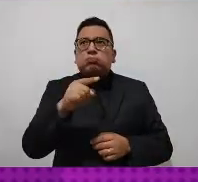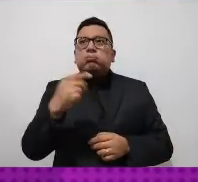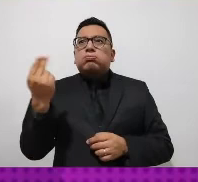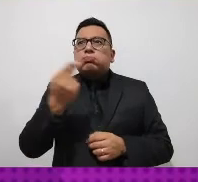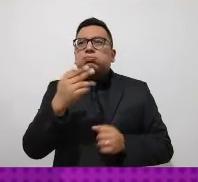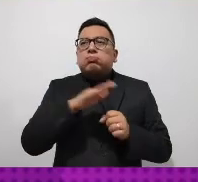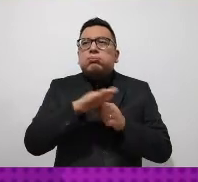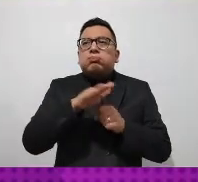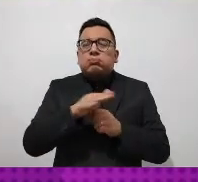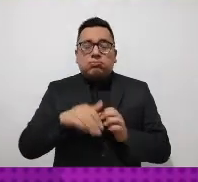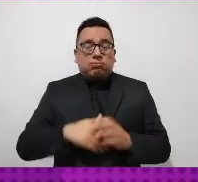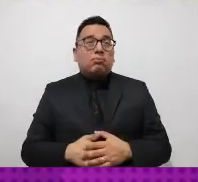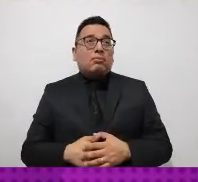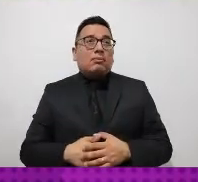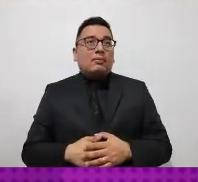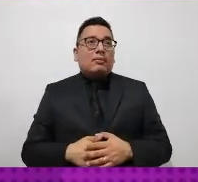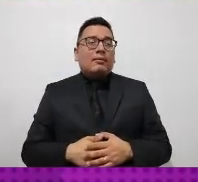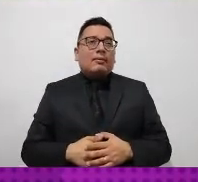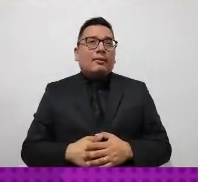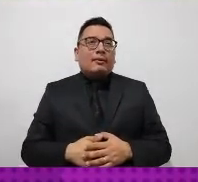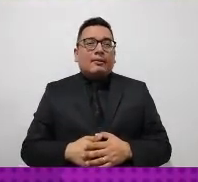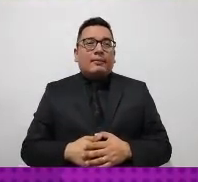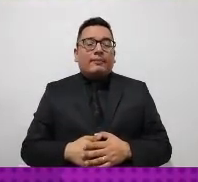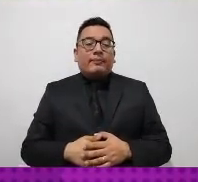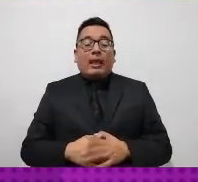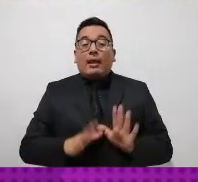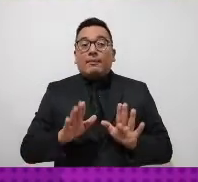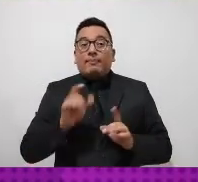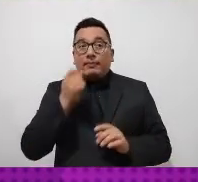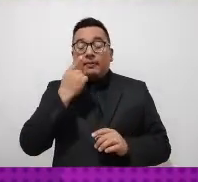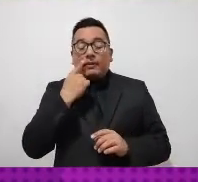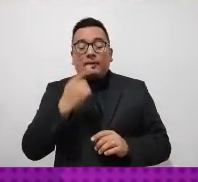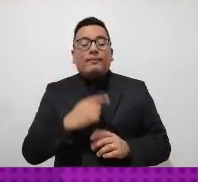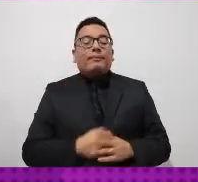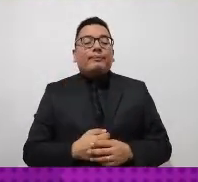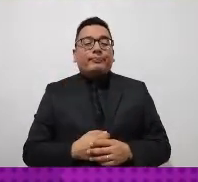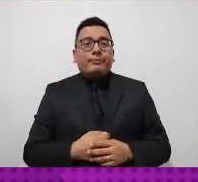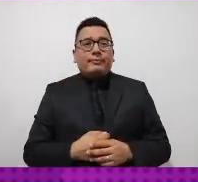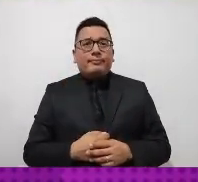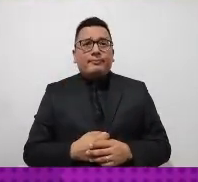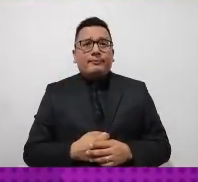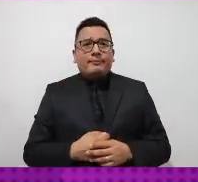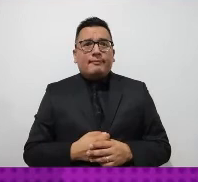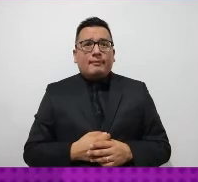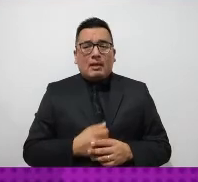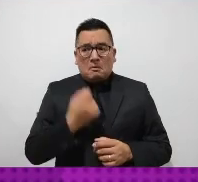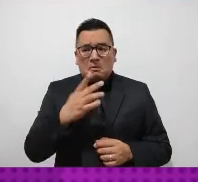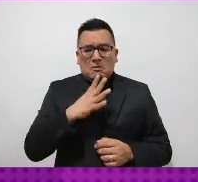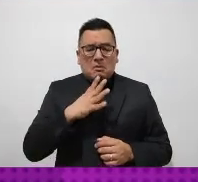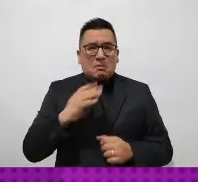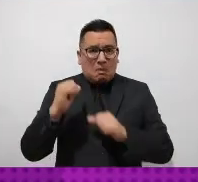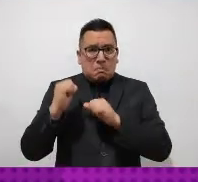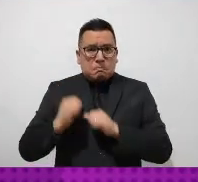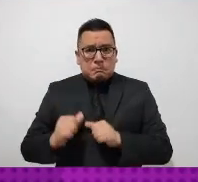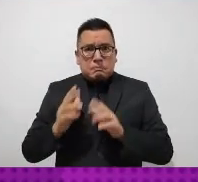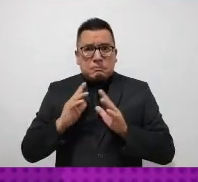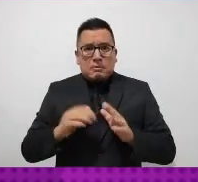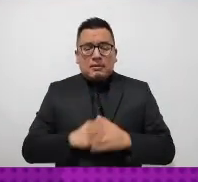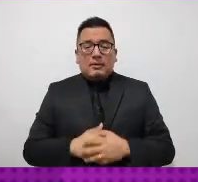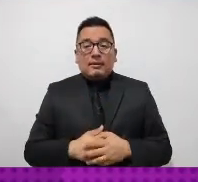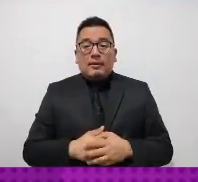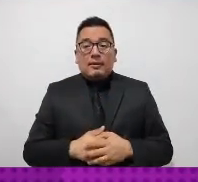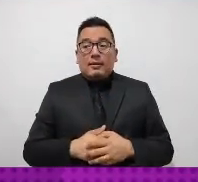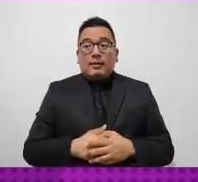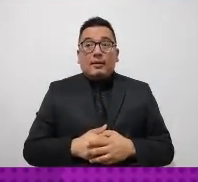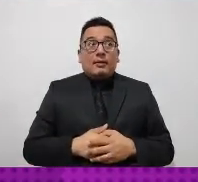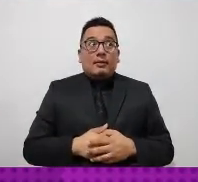son diferentes. Y luego opera otra diferencia, que es cuando están ya alcaldesas en el poder, son